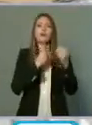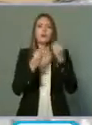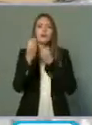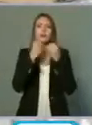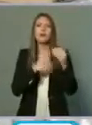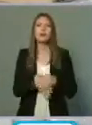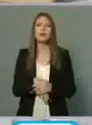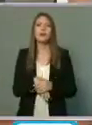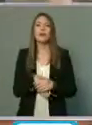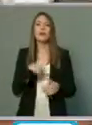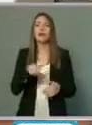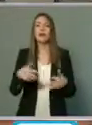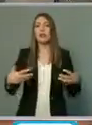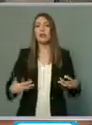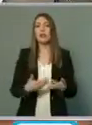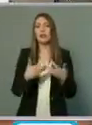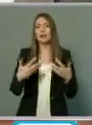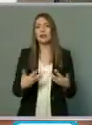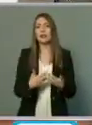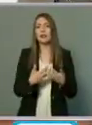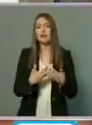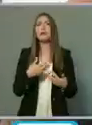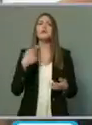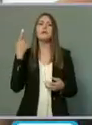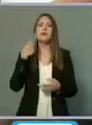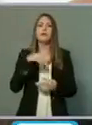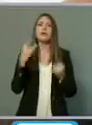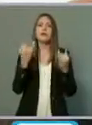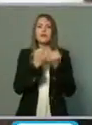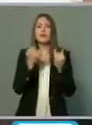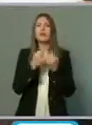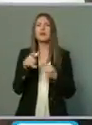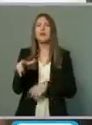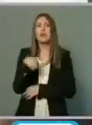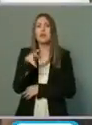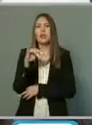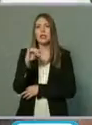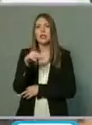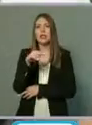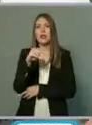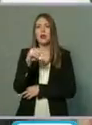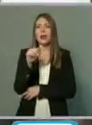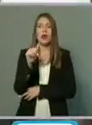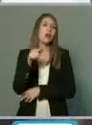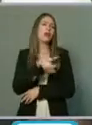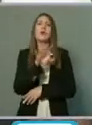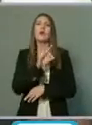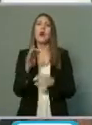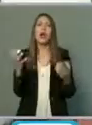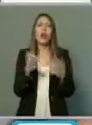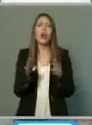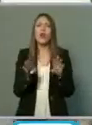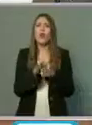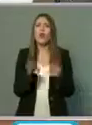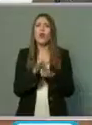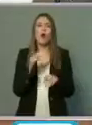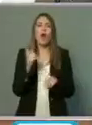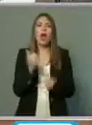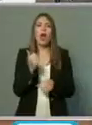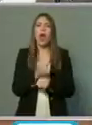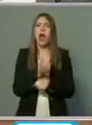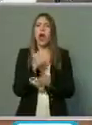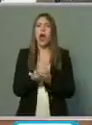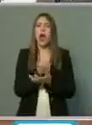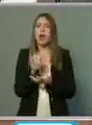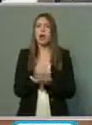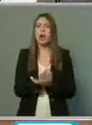una ensalada, pero recuerden, ya hemos hecho aquí también inclusive la quinoa, para que se den una idea, es tan versátil como el arroz. La quinoa la hemos